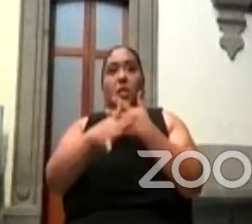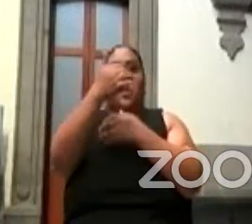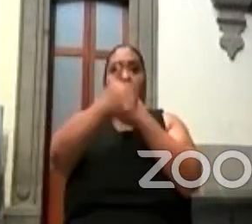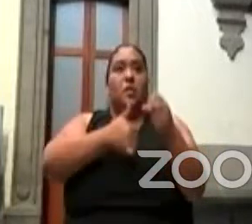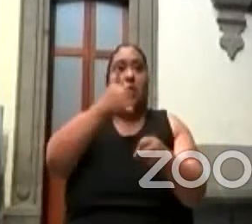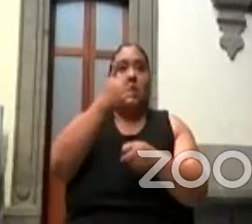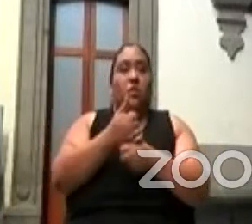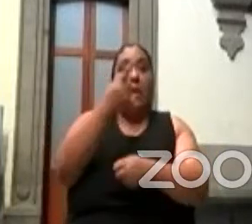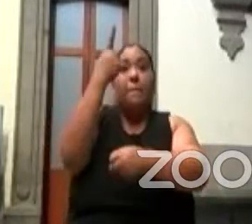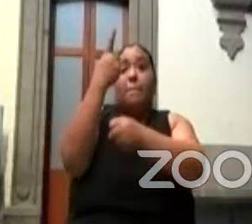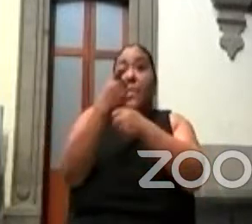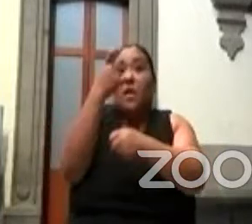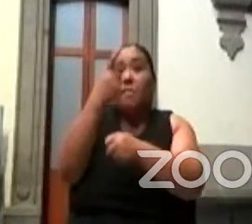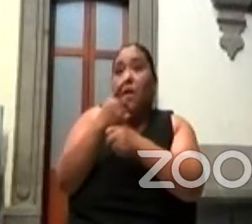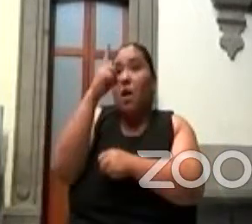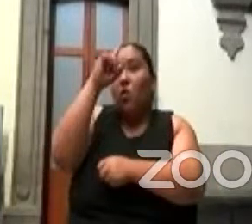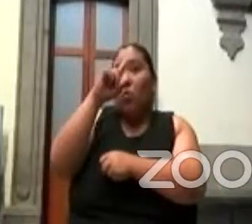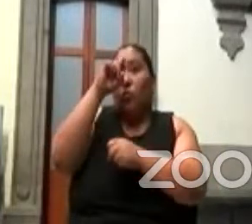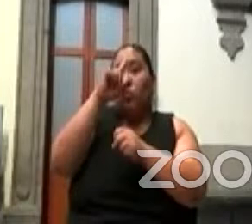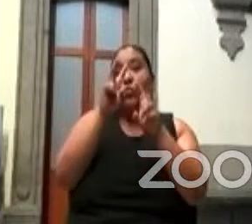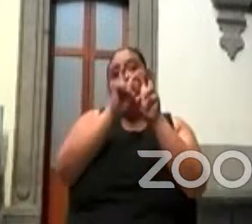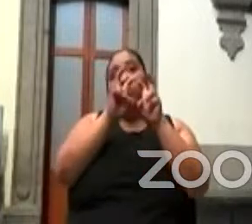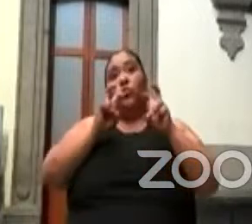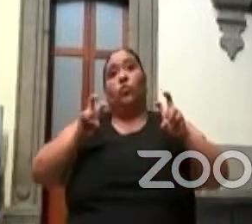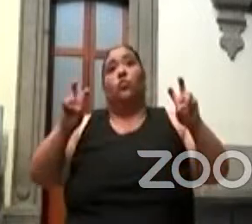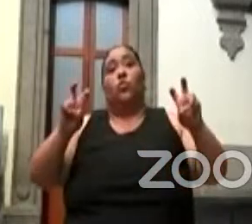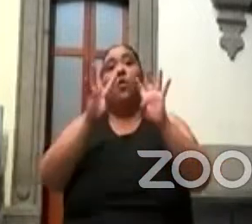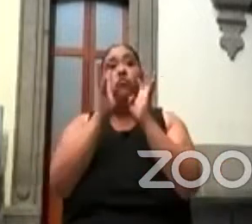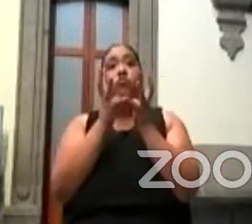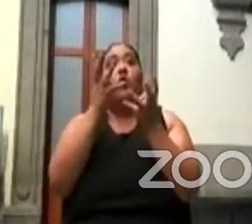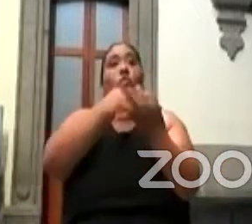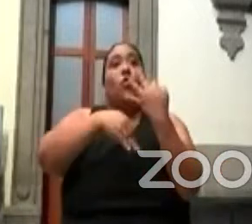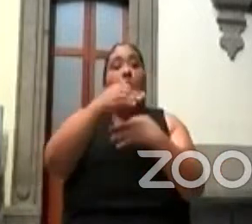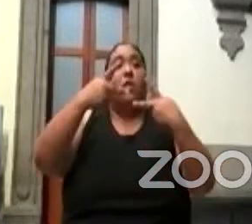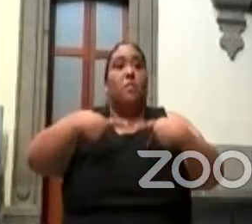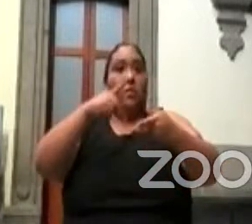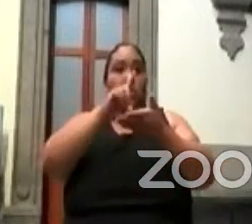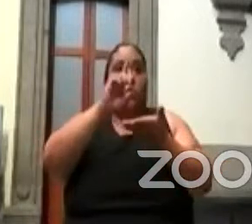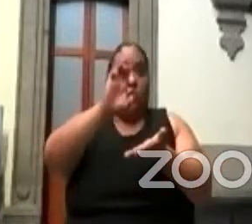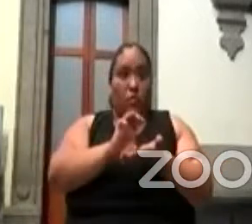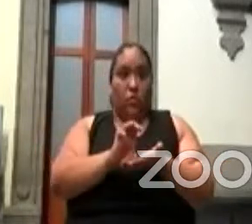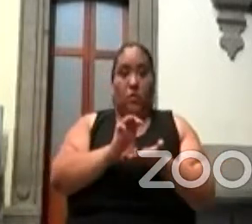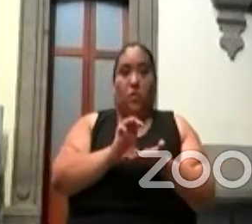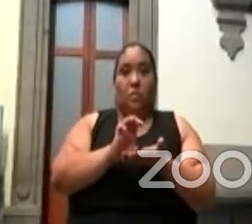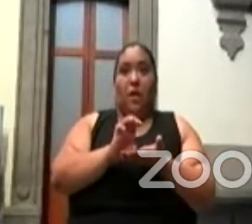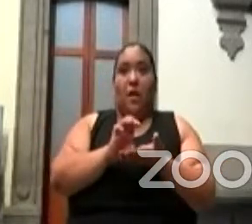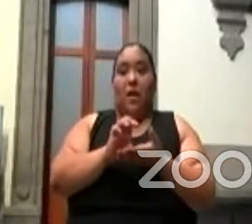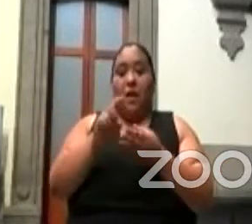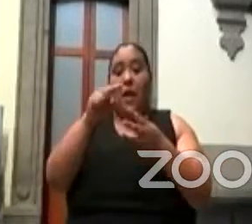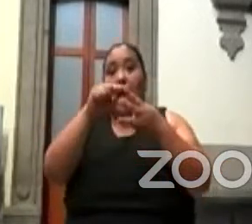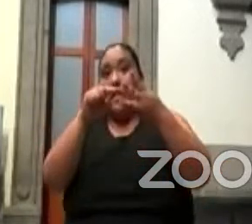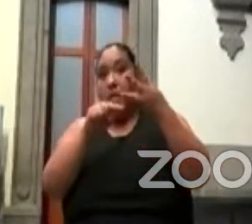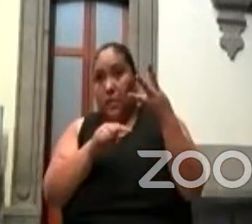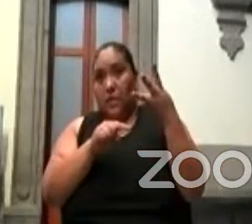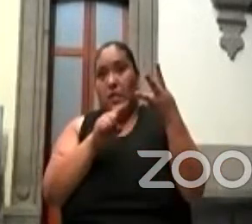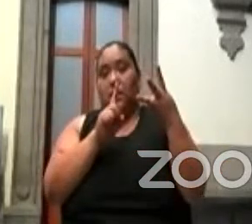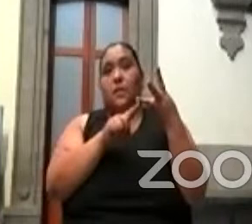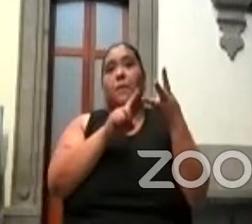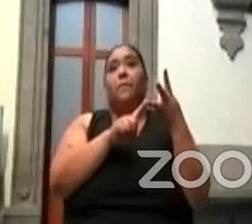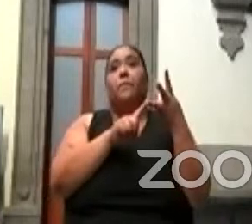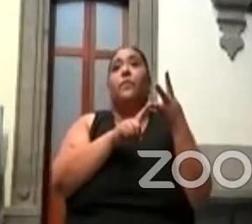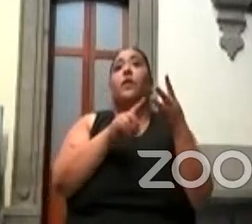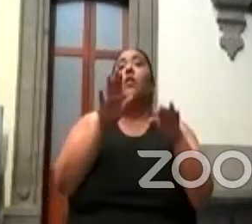consejo consultivo de personas con discapacidad. Entonces, ahí tenemos otro brazo,